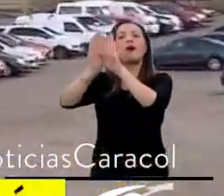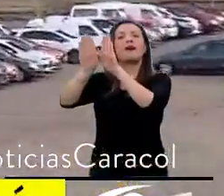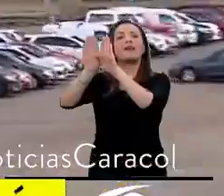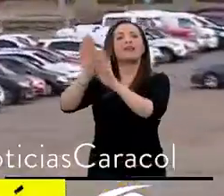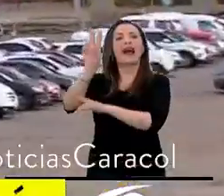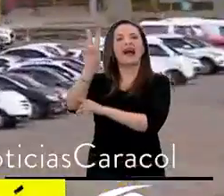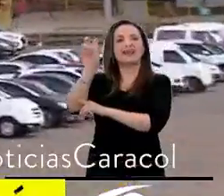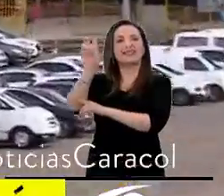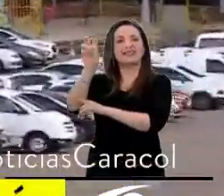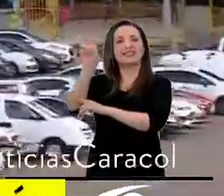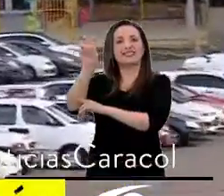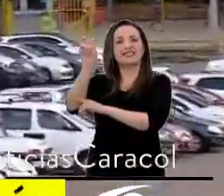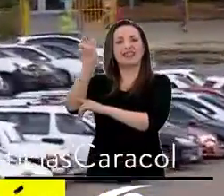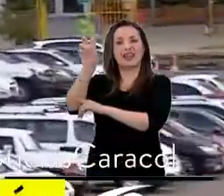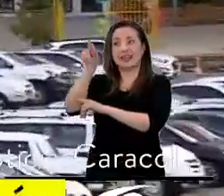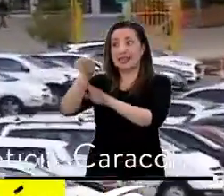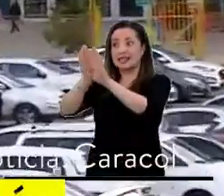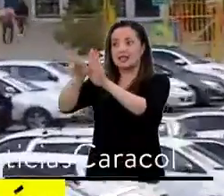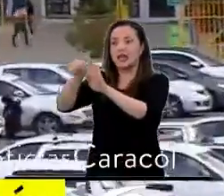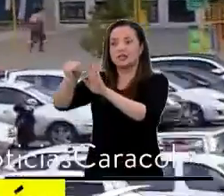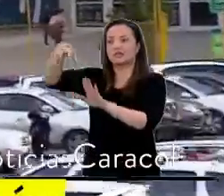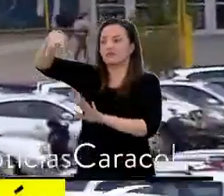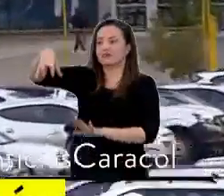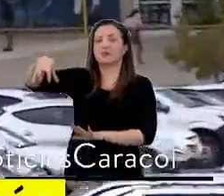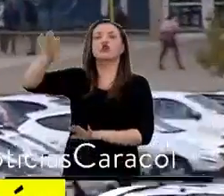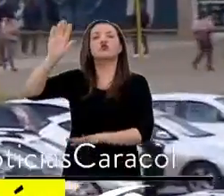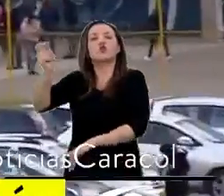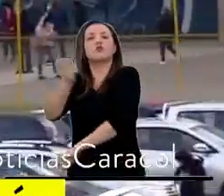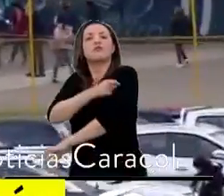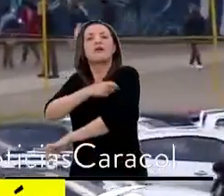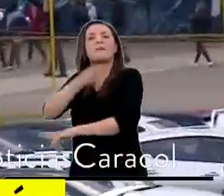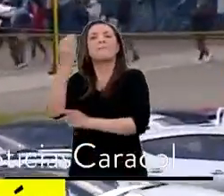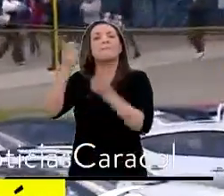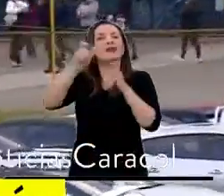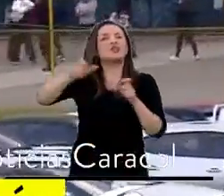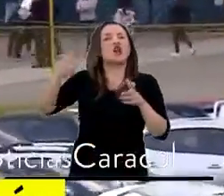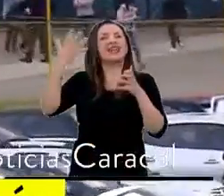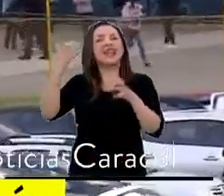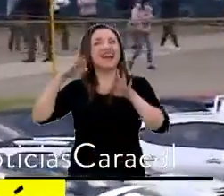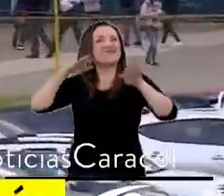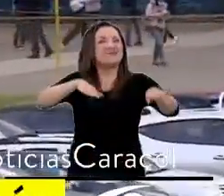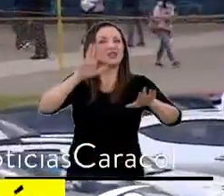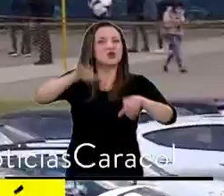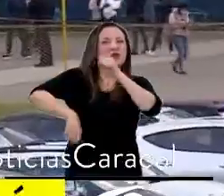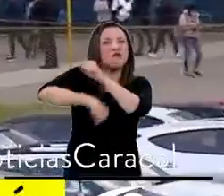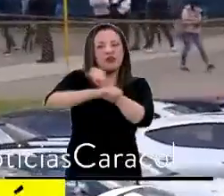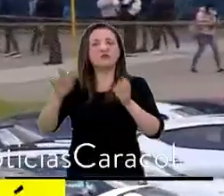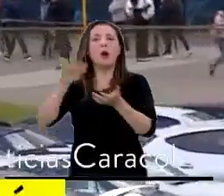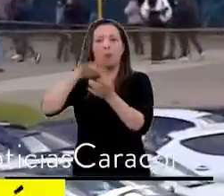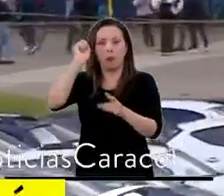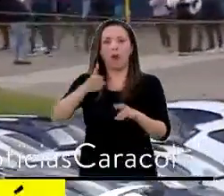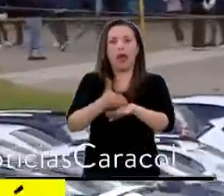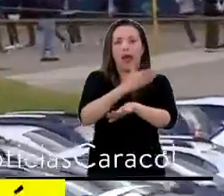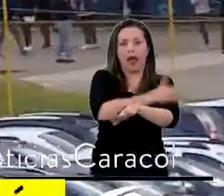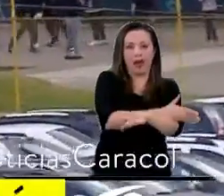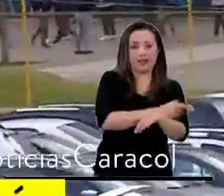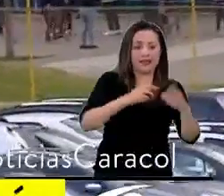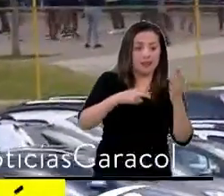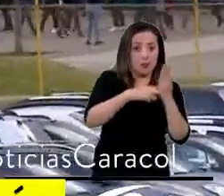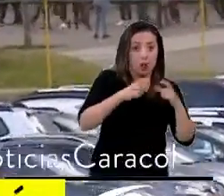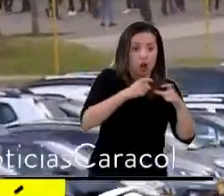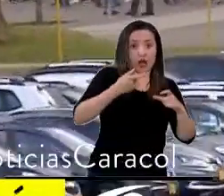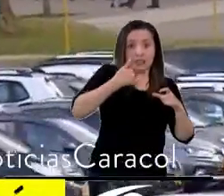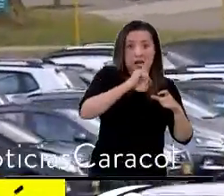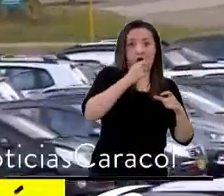ubicado un punto de vacunación para hinchas puede venir el hincha con su boleta minutos antes horas antes